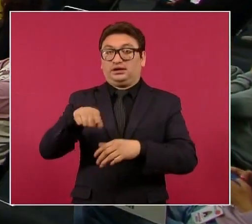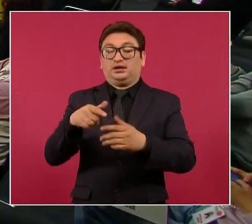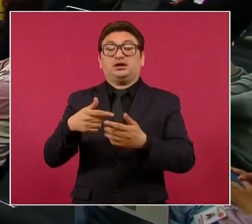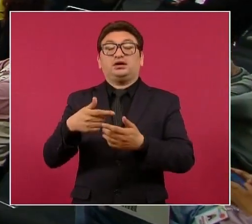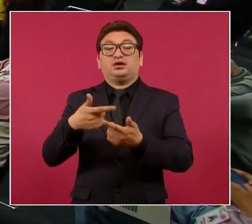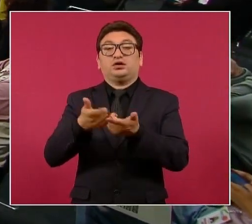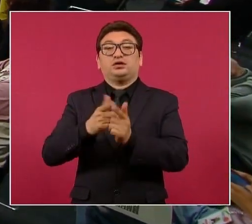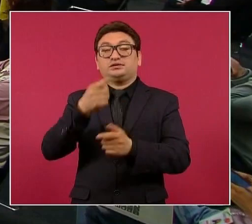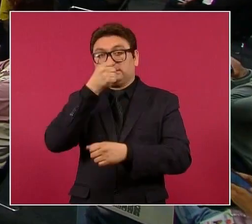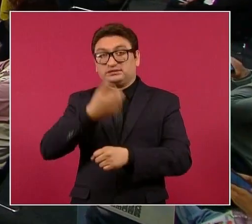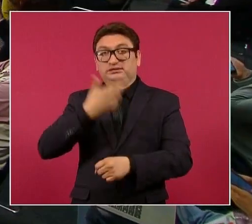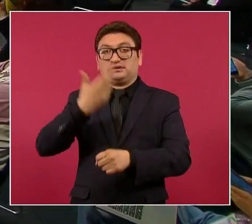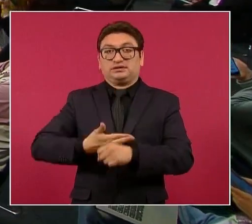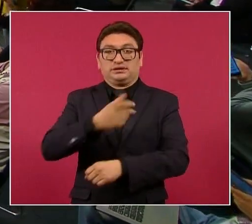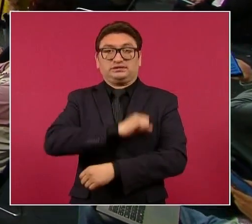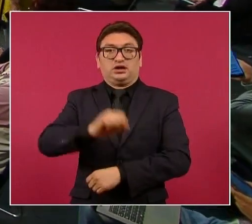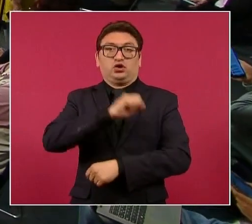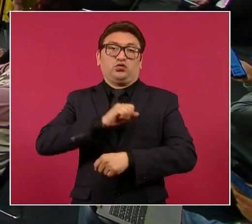monopolio.